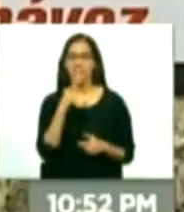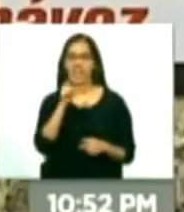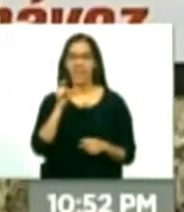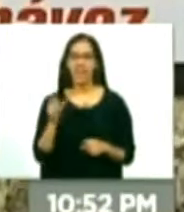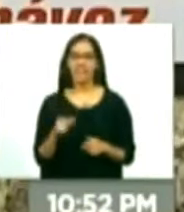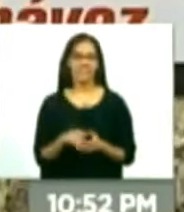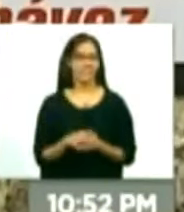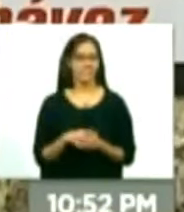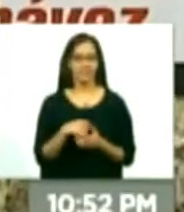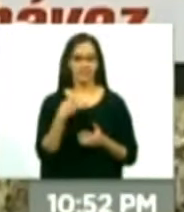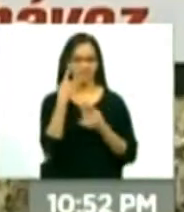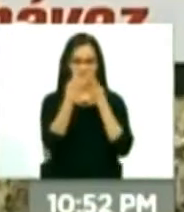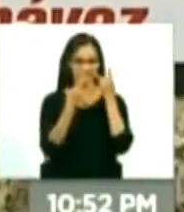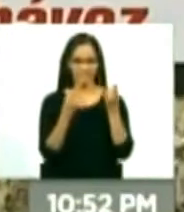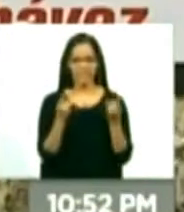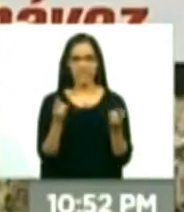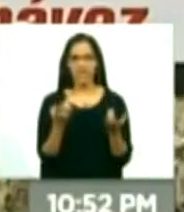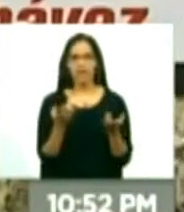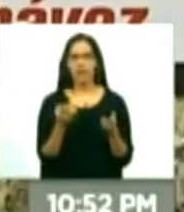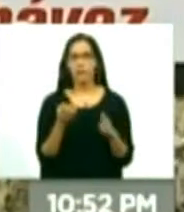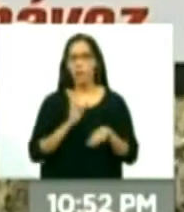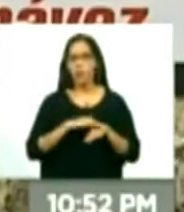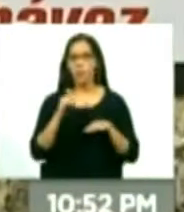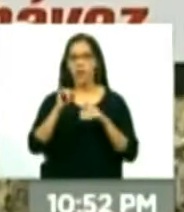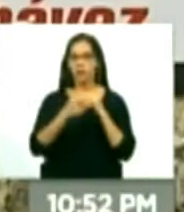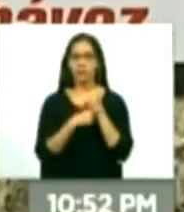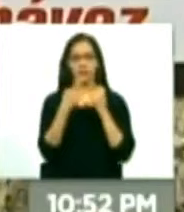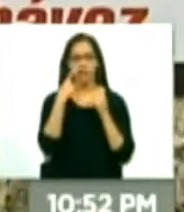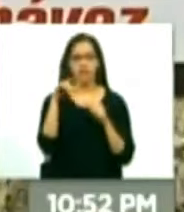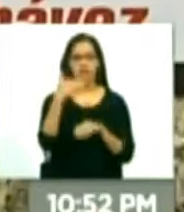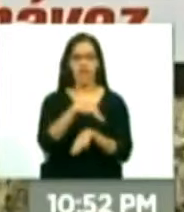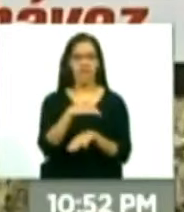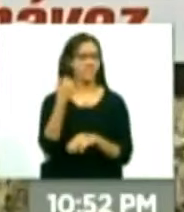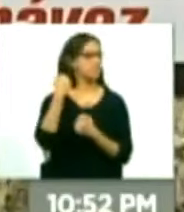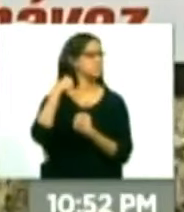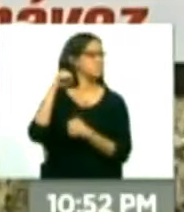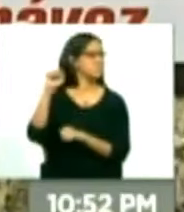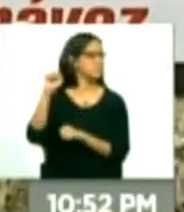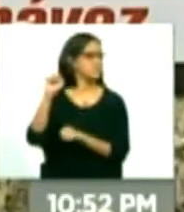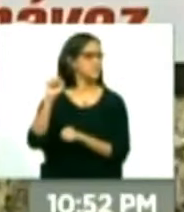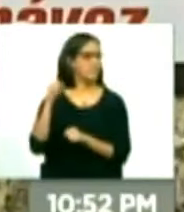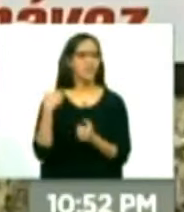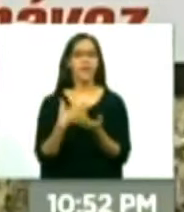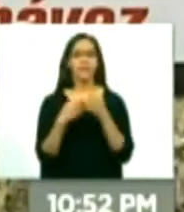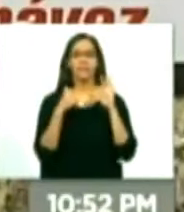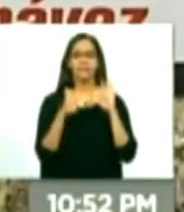cayera en provocaciones con Juanito. Que si lo vean en la calle, miren, no lo vean. Eso es hasta el 6.